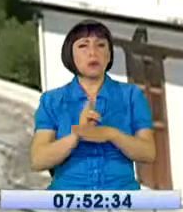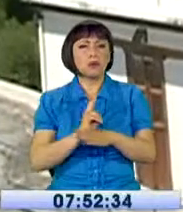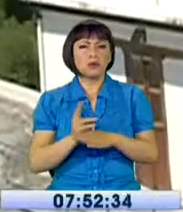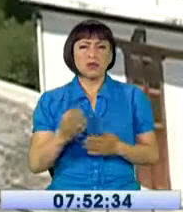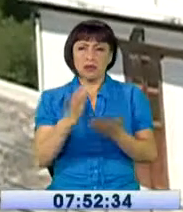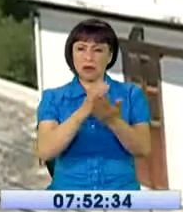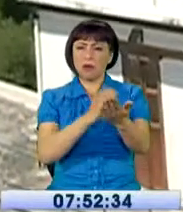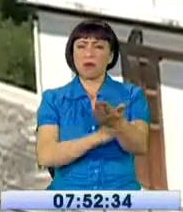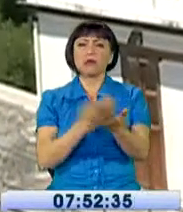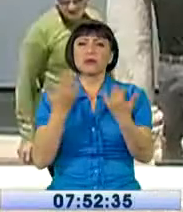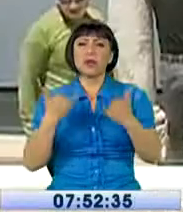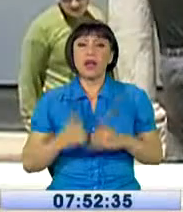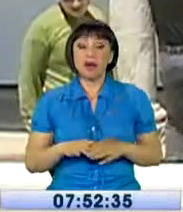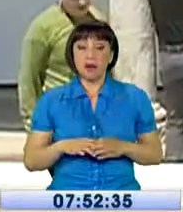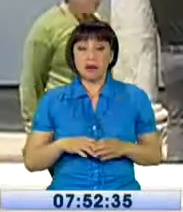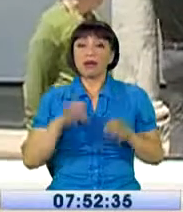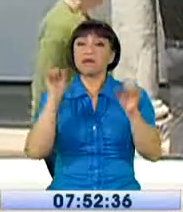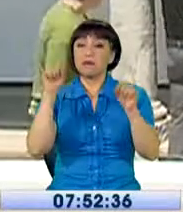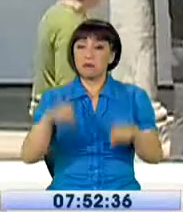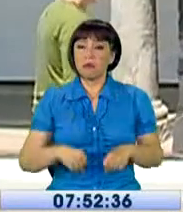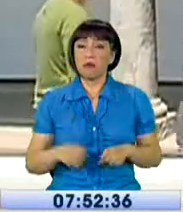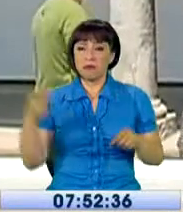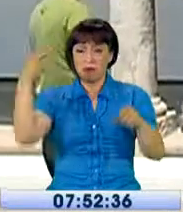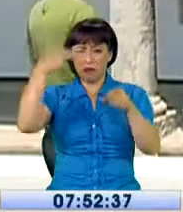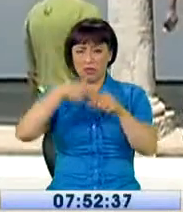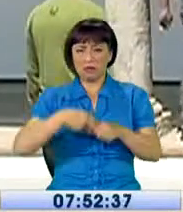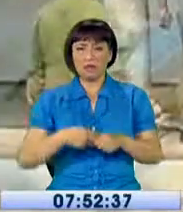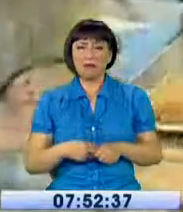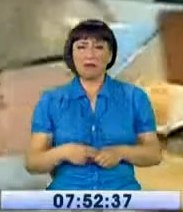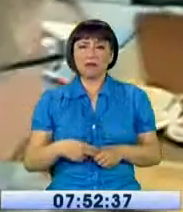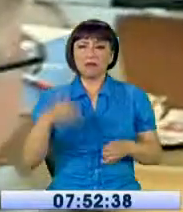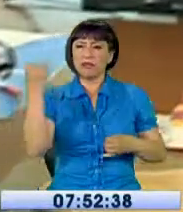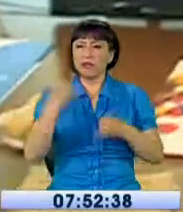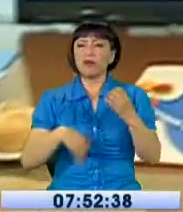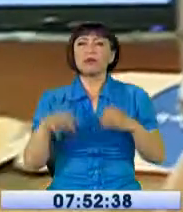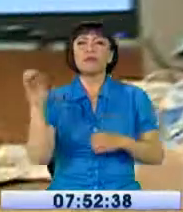disponibles en el siguiente periodo académico a finales del mes de octubre. En Quito informó Sofía.